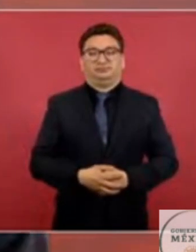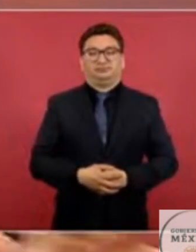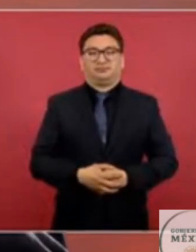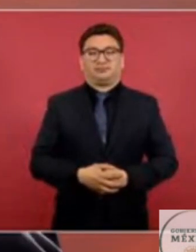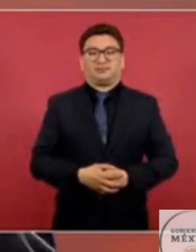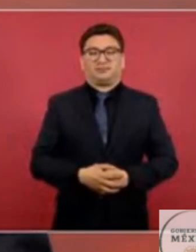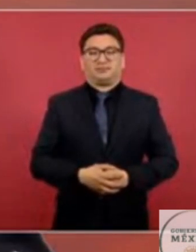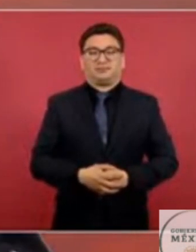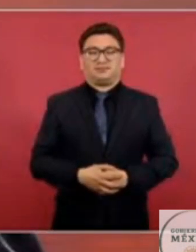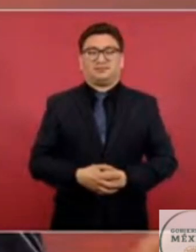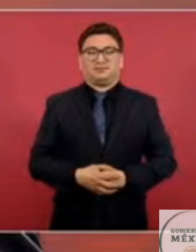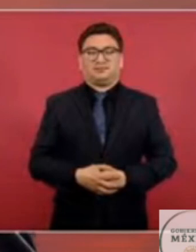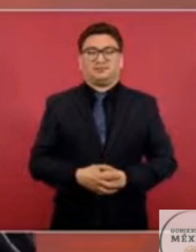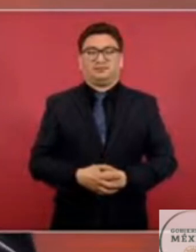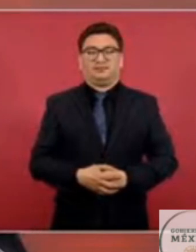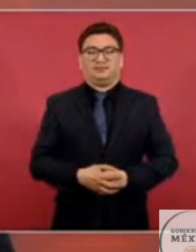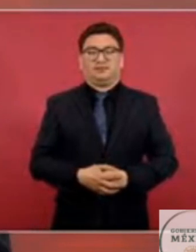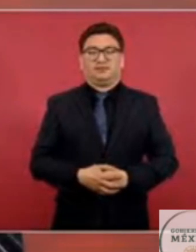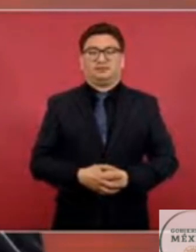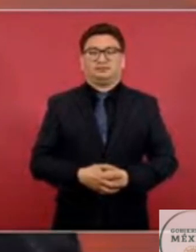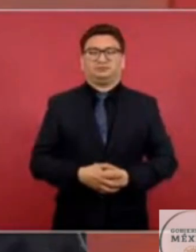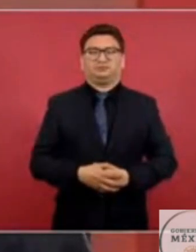porque ya